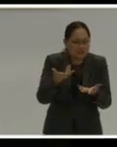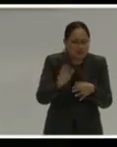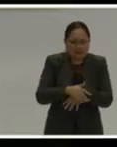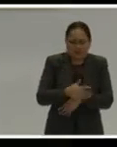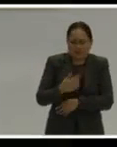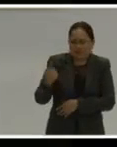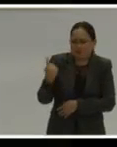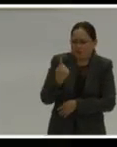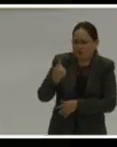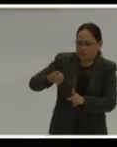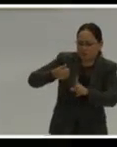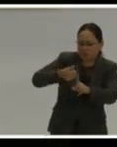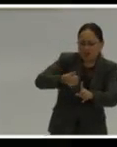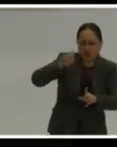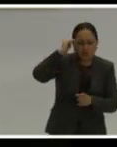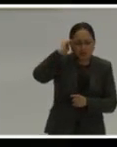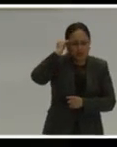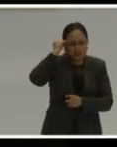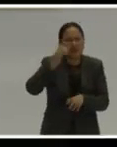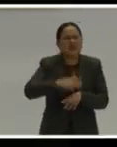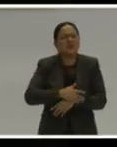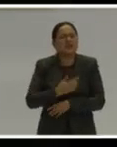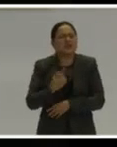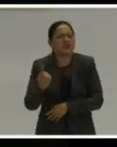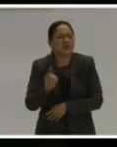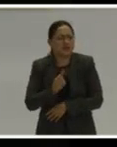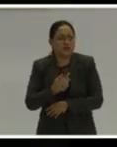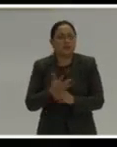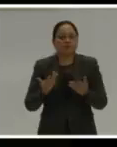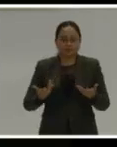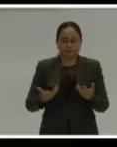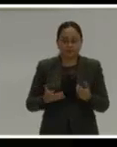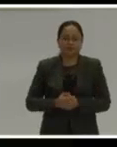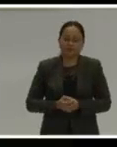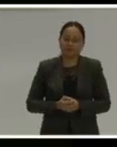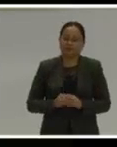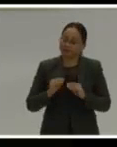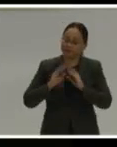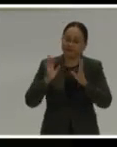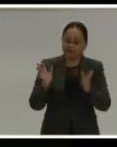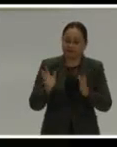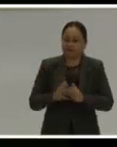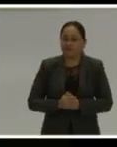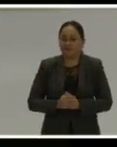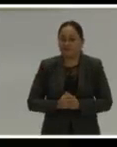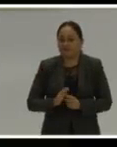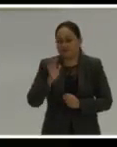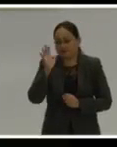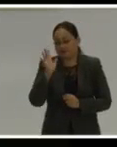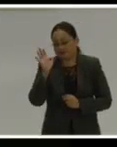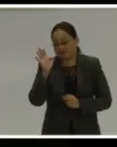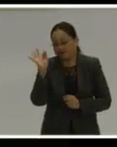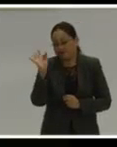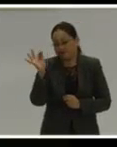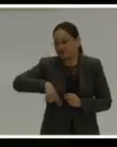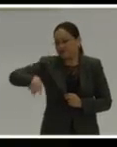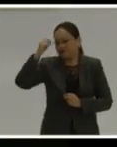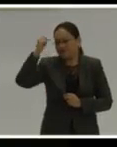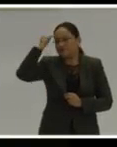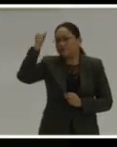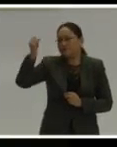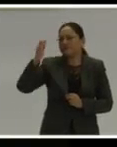las autonomías indígenas? ¿Sí? A pesar de que a veces por la cuestión de que